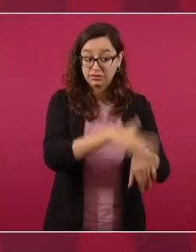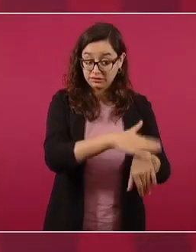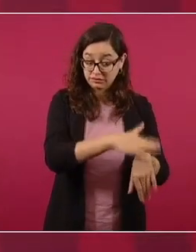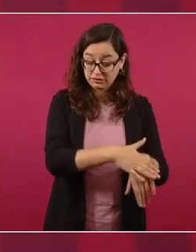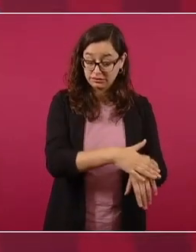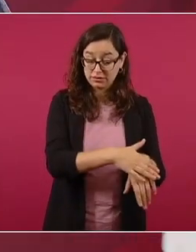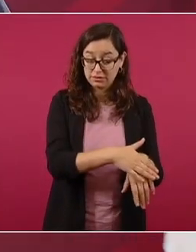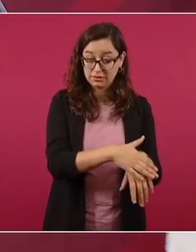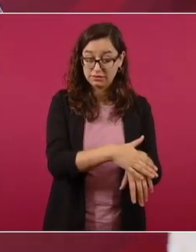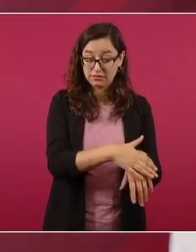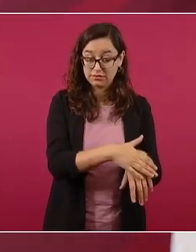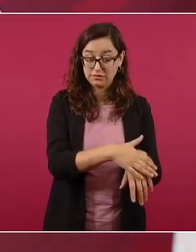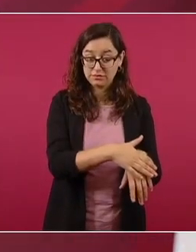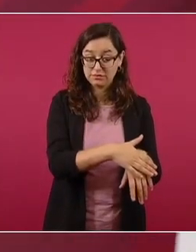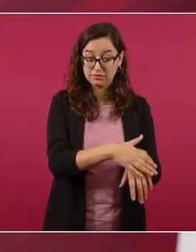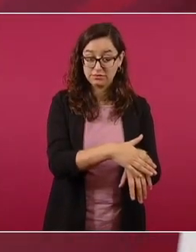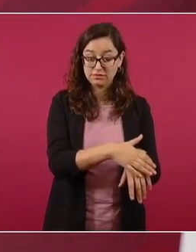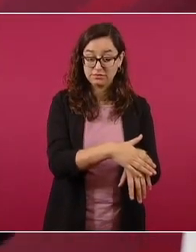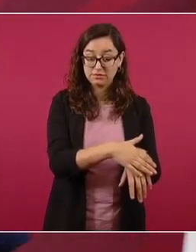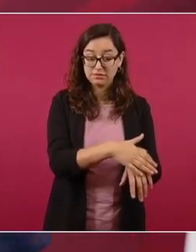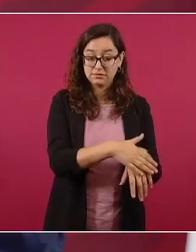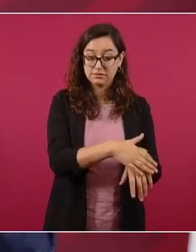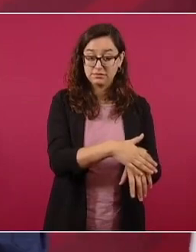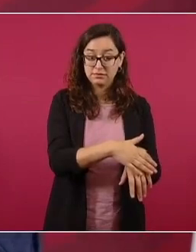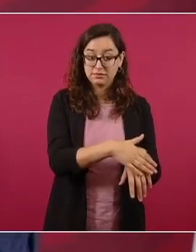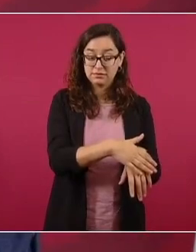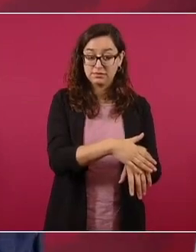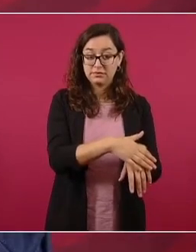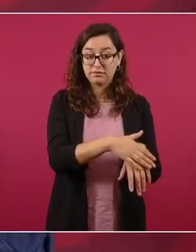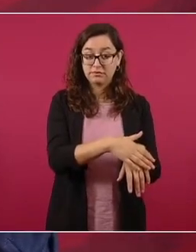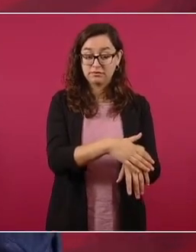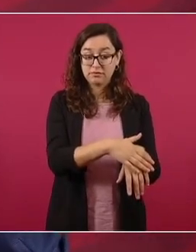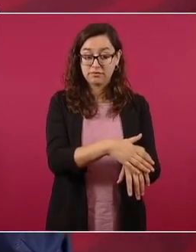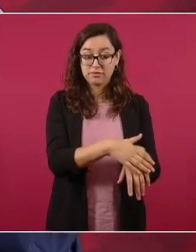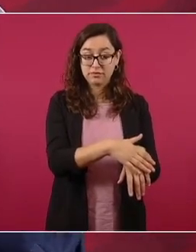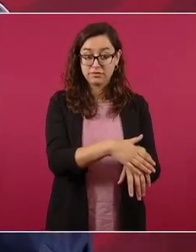que hasta hace